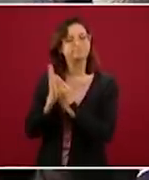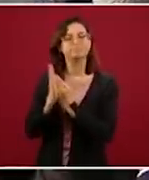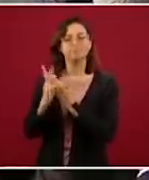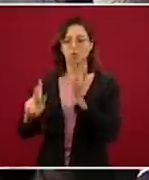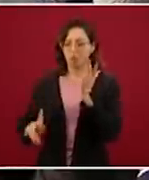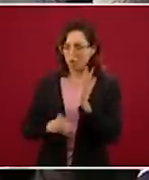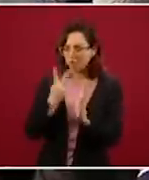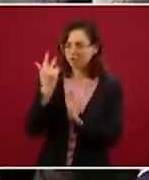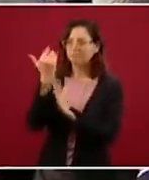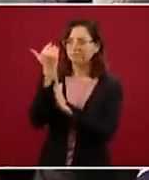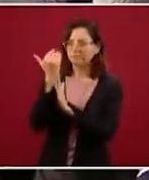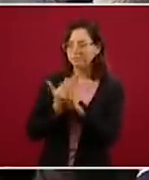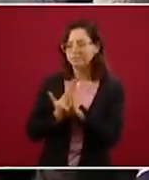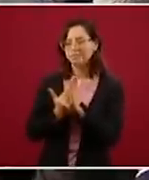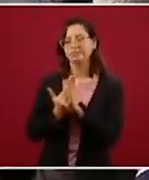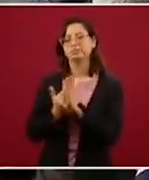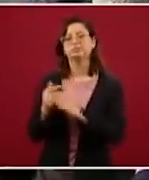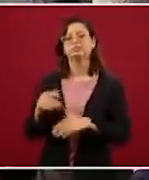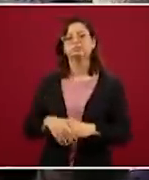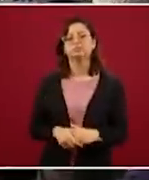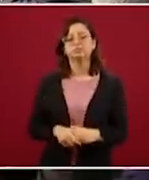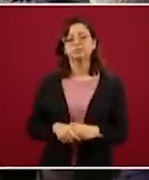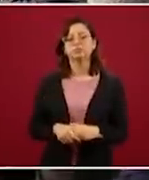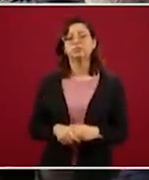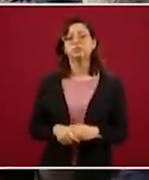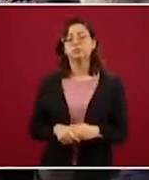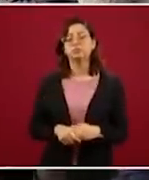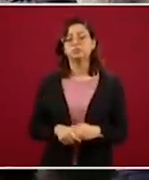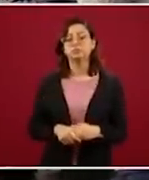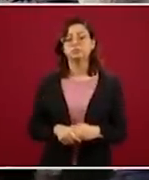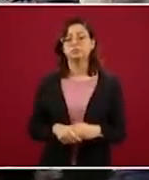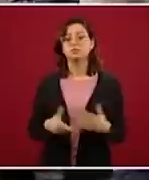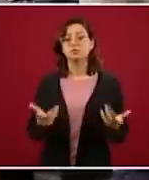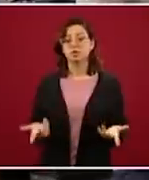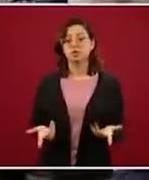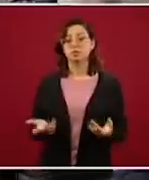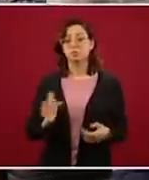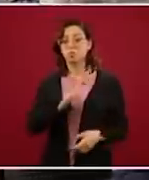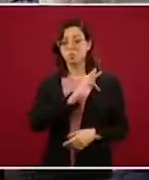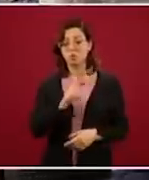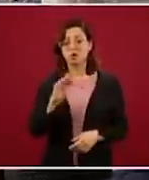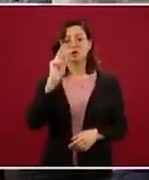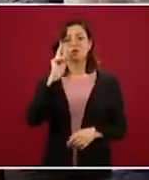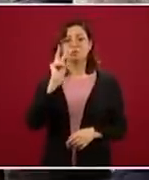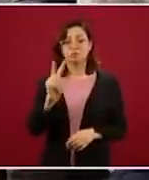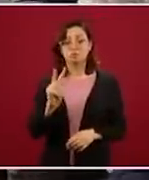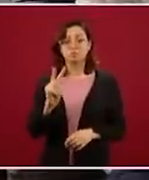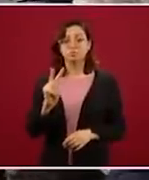vuelve a bajar. Y si hacemos la corrida de